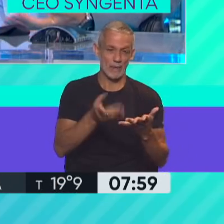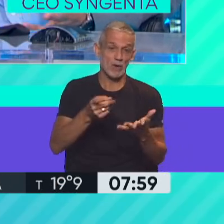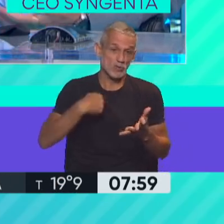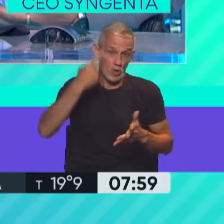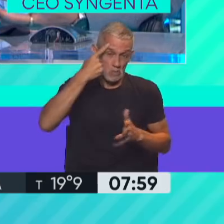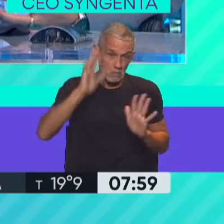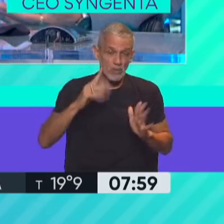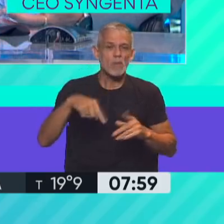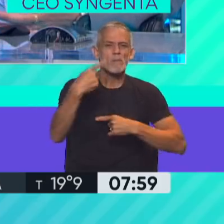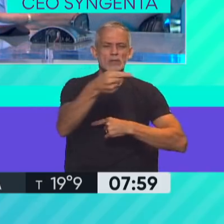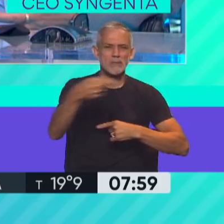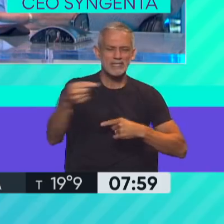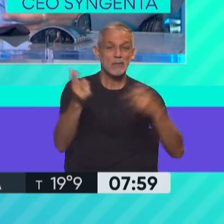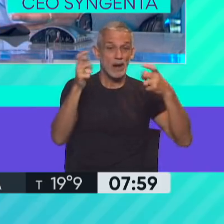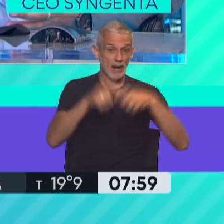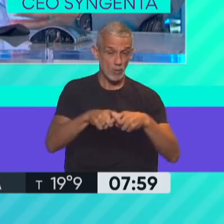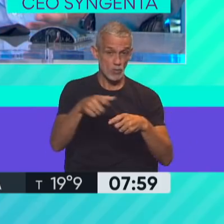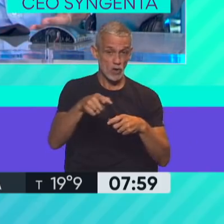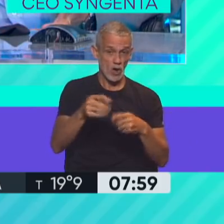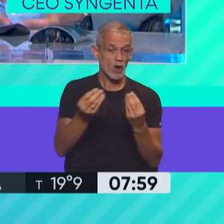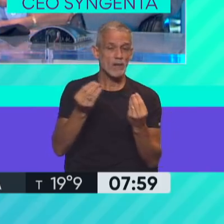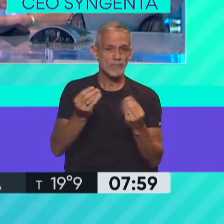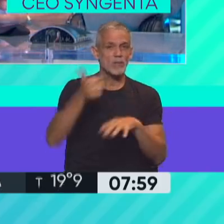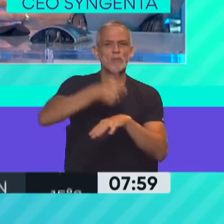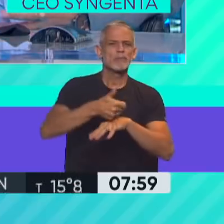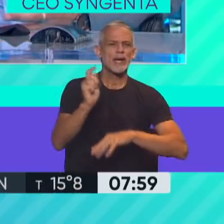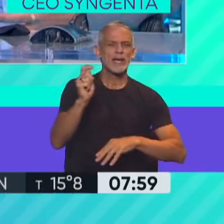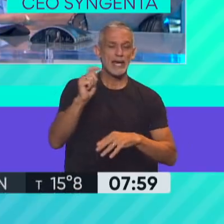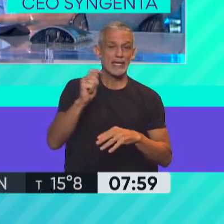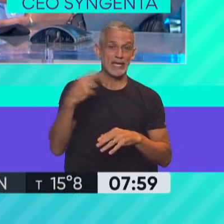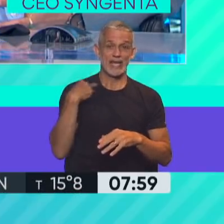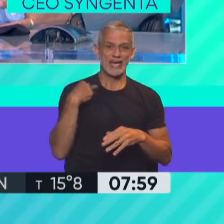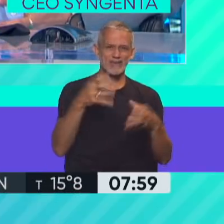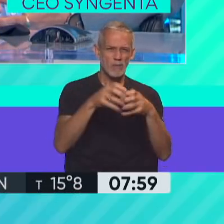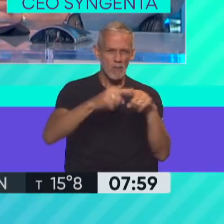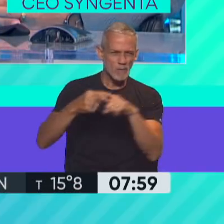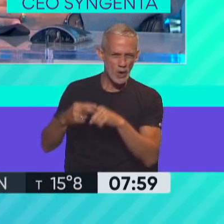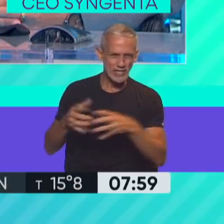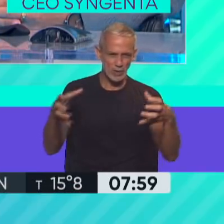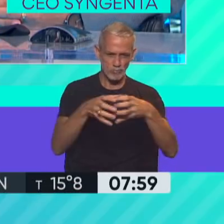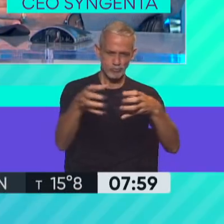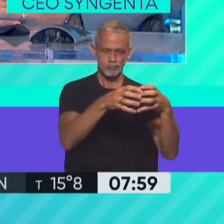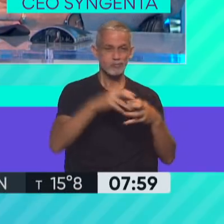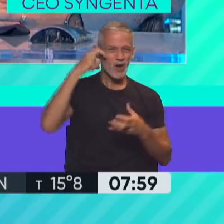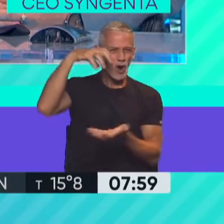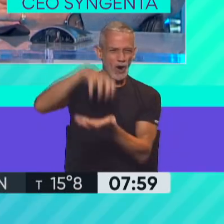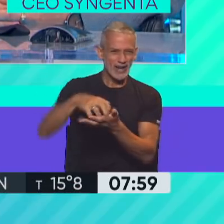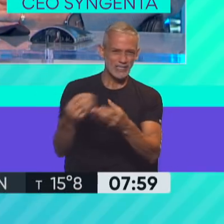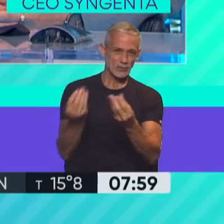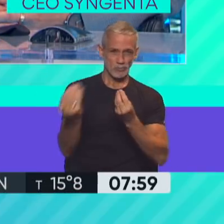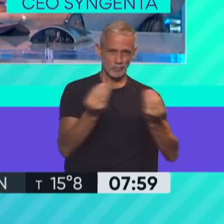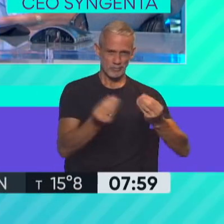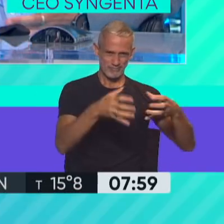tengo entendido que la semana que viene va haber una reunión con donde van a participar los jefes los bloques del congreso y